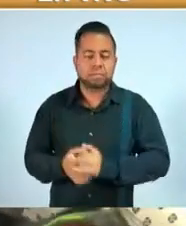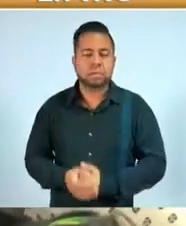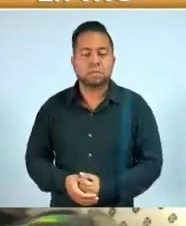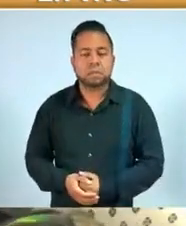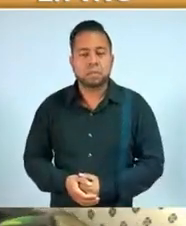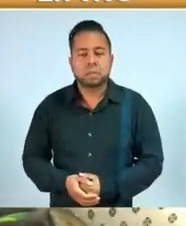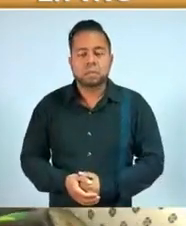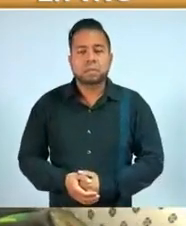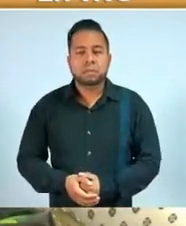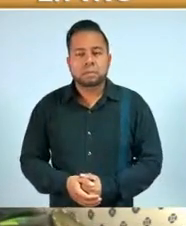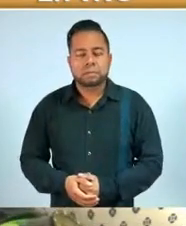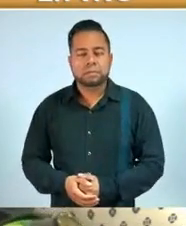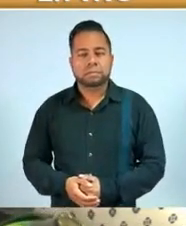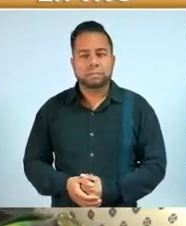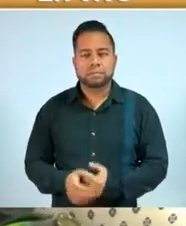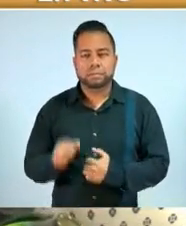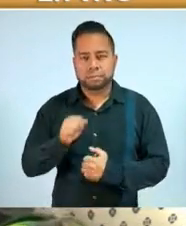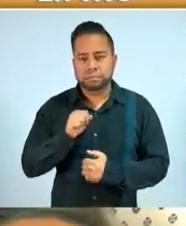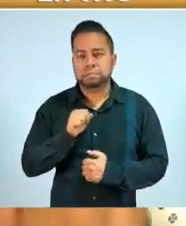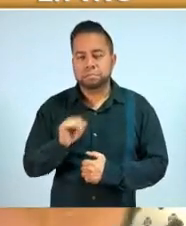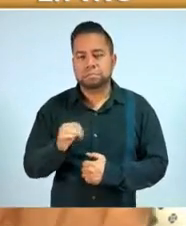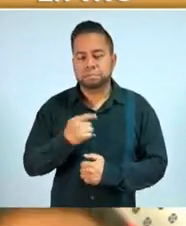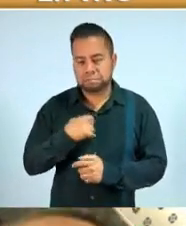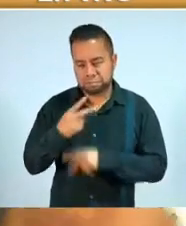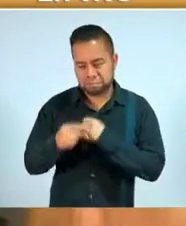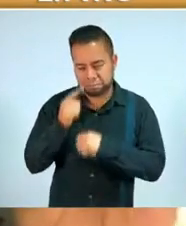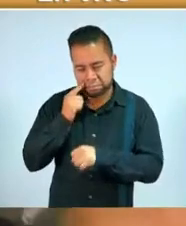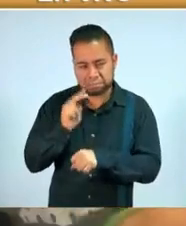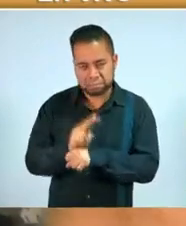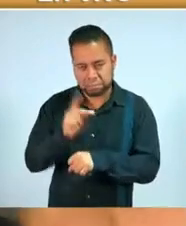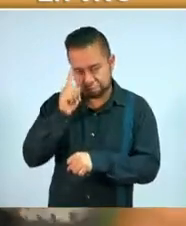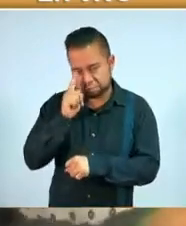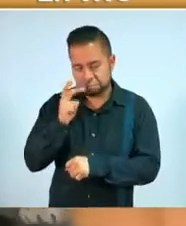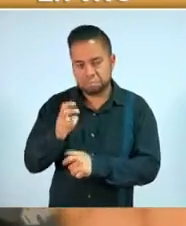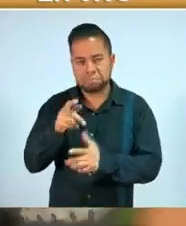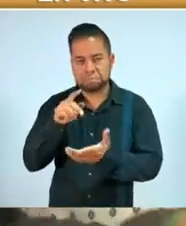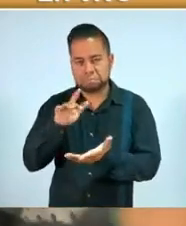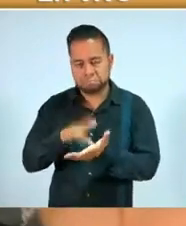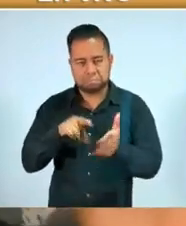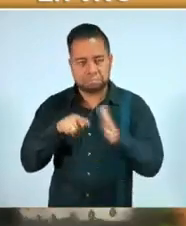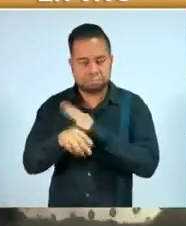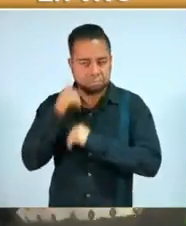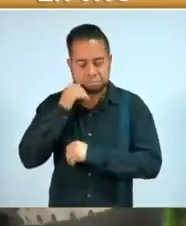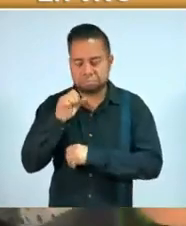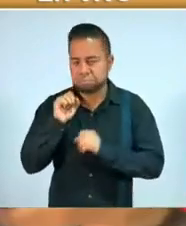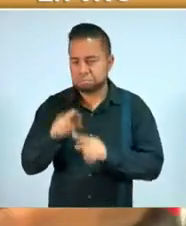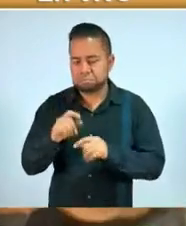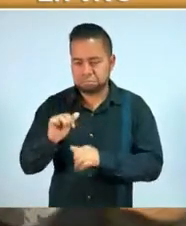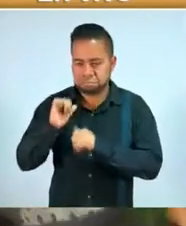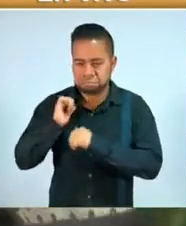Sí, efectivamente, sí tenemos que estar dando seguimiento siempre al halconeo, que es lo que siempre están denunciando a la autoridad, dónde